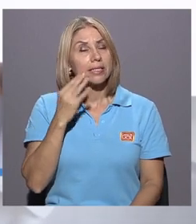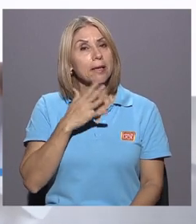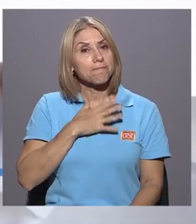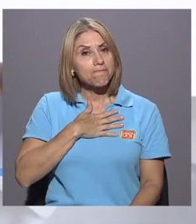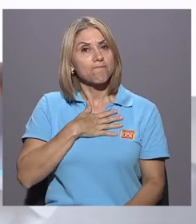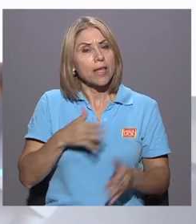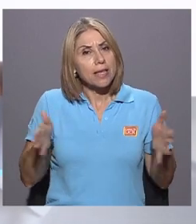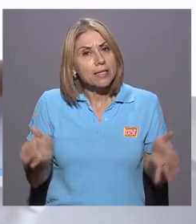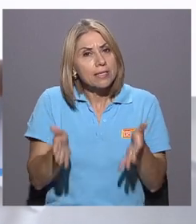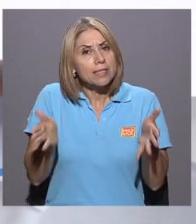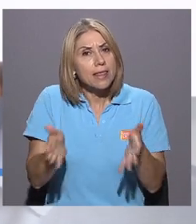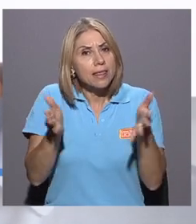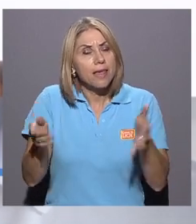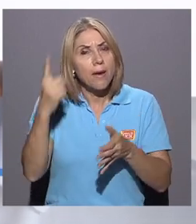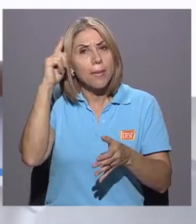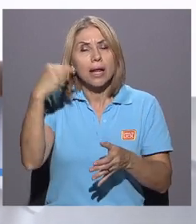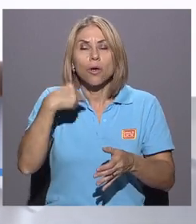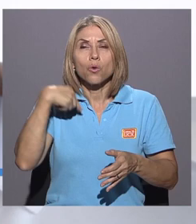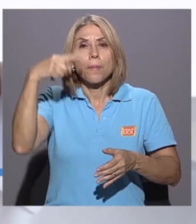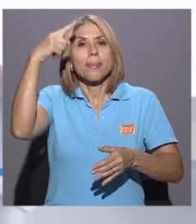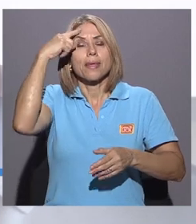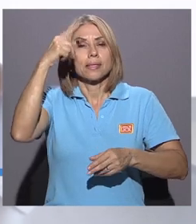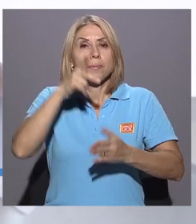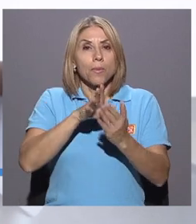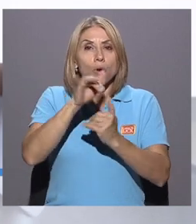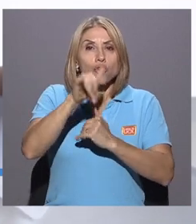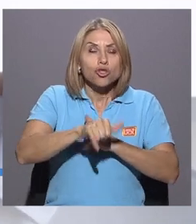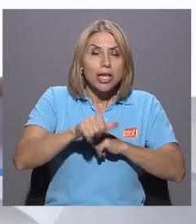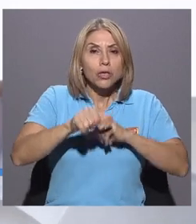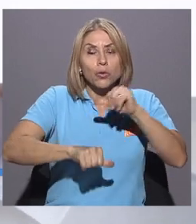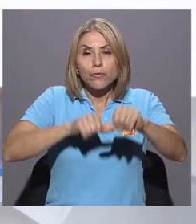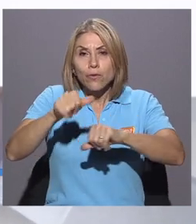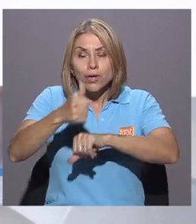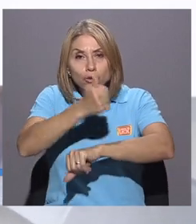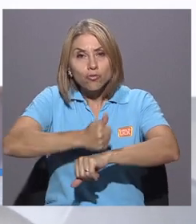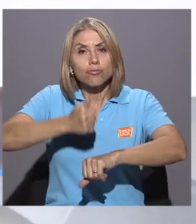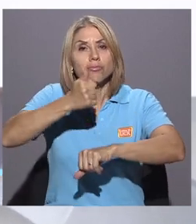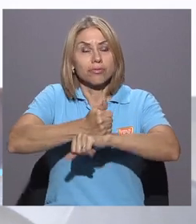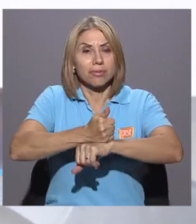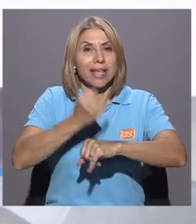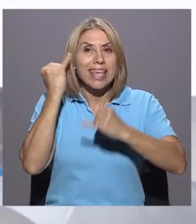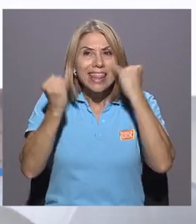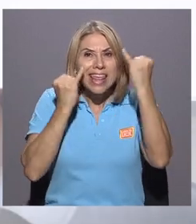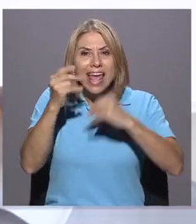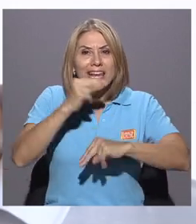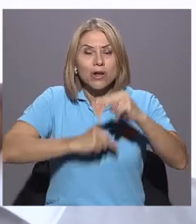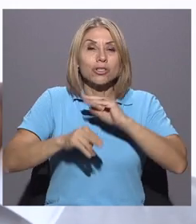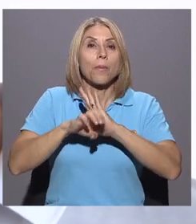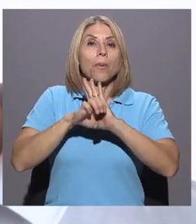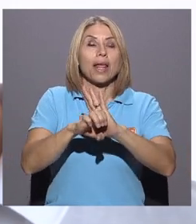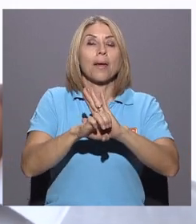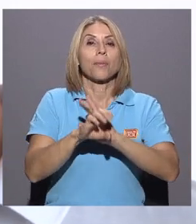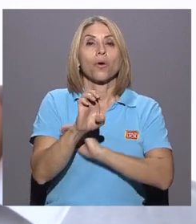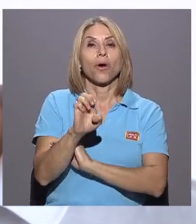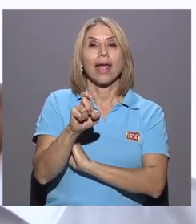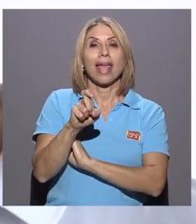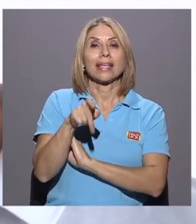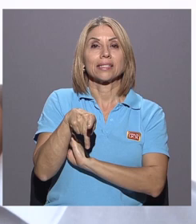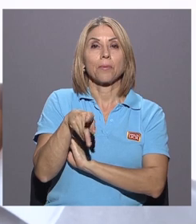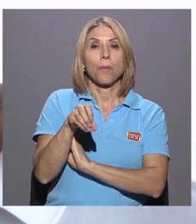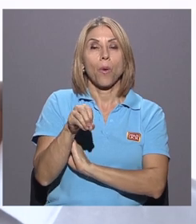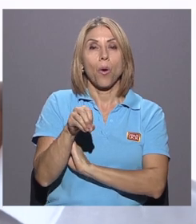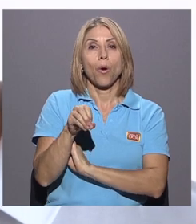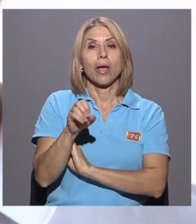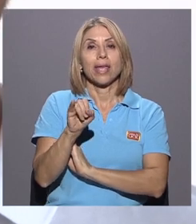bastante pues, a emprender con ciertos proyectos de diferentes clases, como por ejemplo Expo Innova. Son